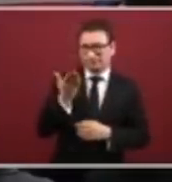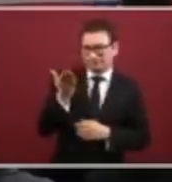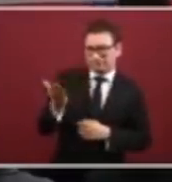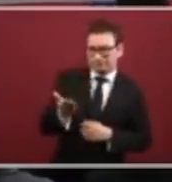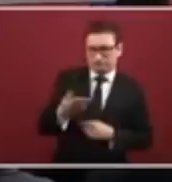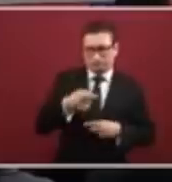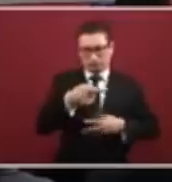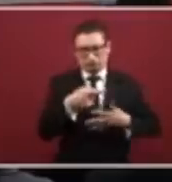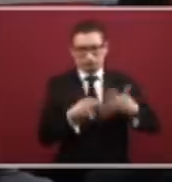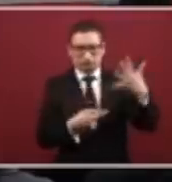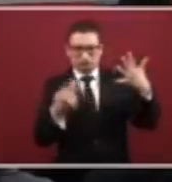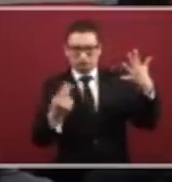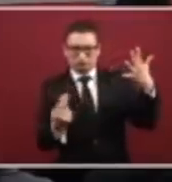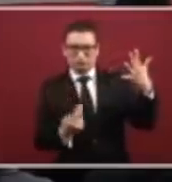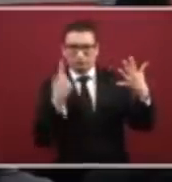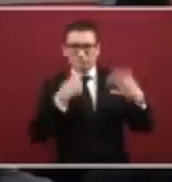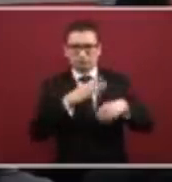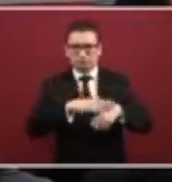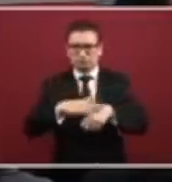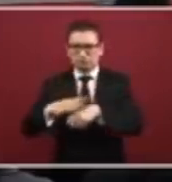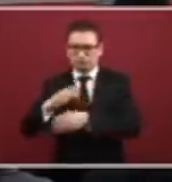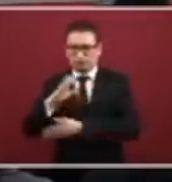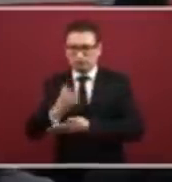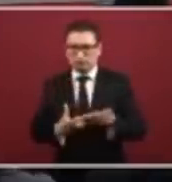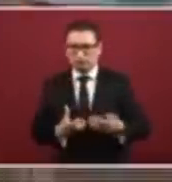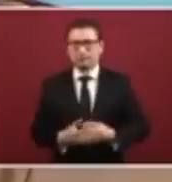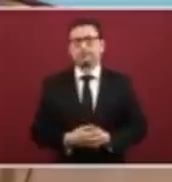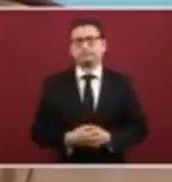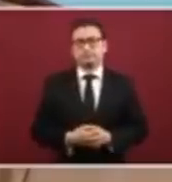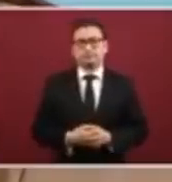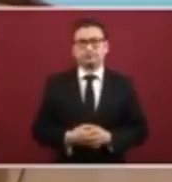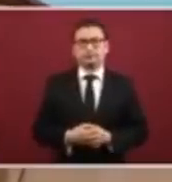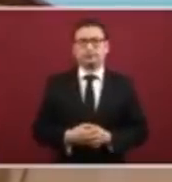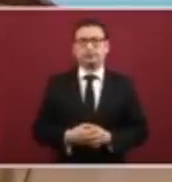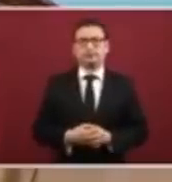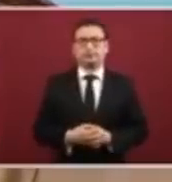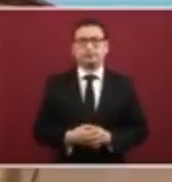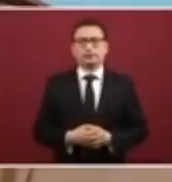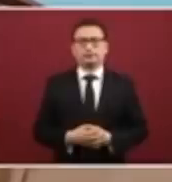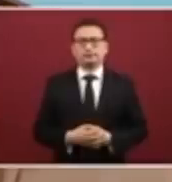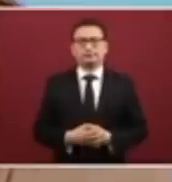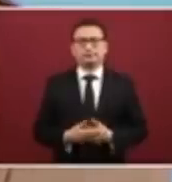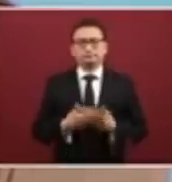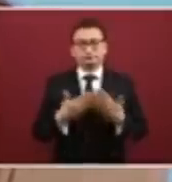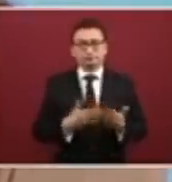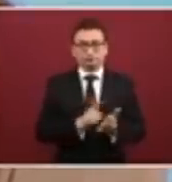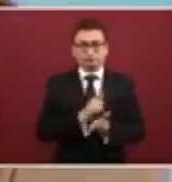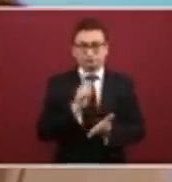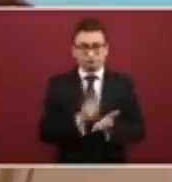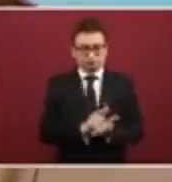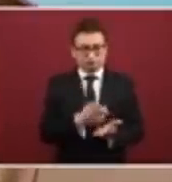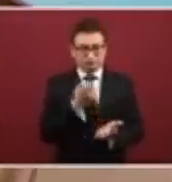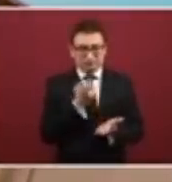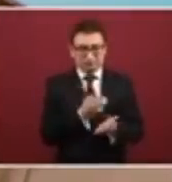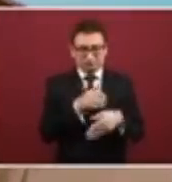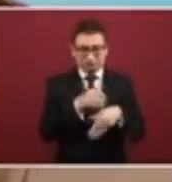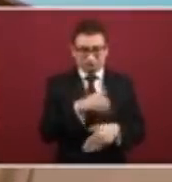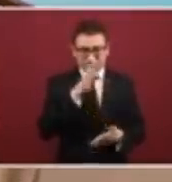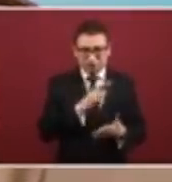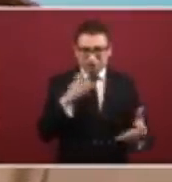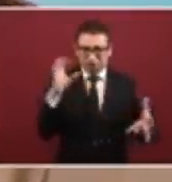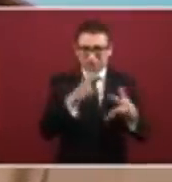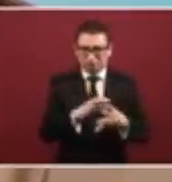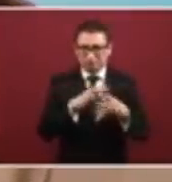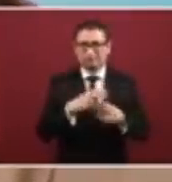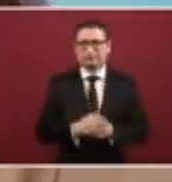las bases de licitación. Como fundamento legal, los objetivos señalados por